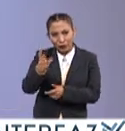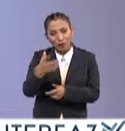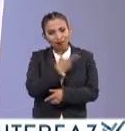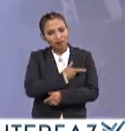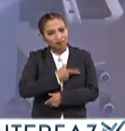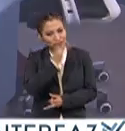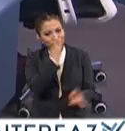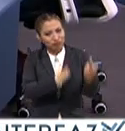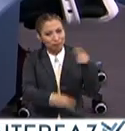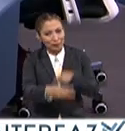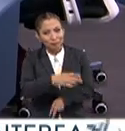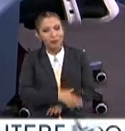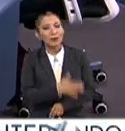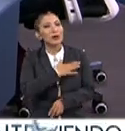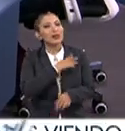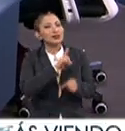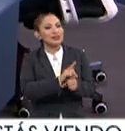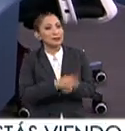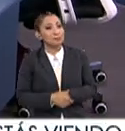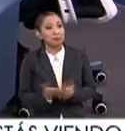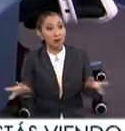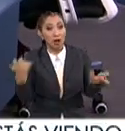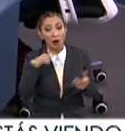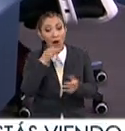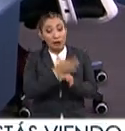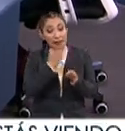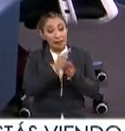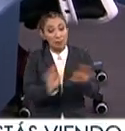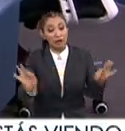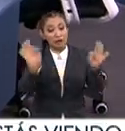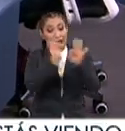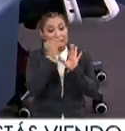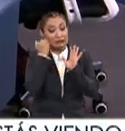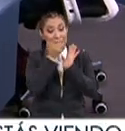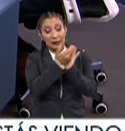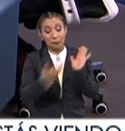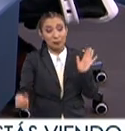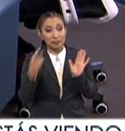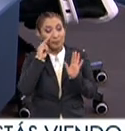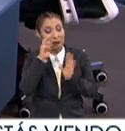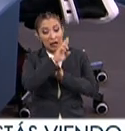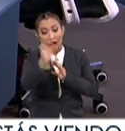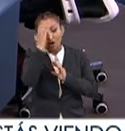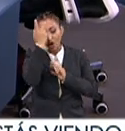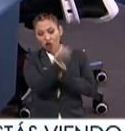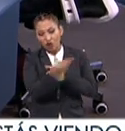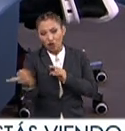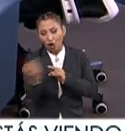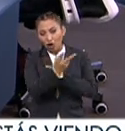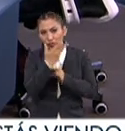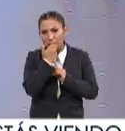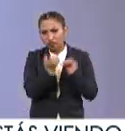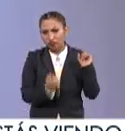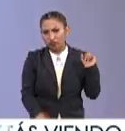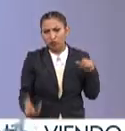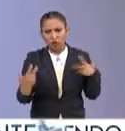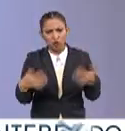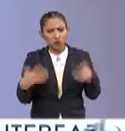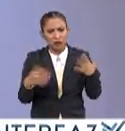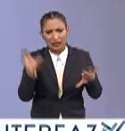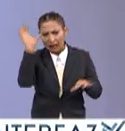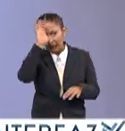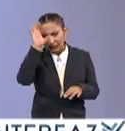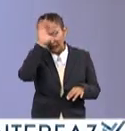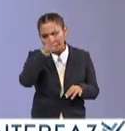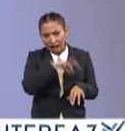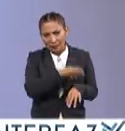Un placer tenerlo. Muy buenos días, en un Omar. momento tan coyuntural, Sí. en un momento donde precisamente se reconoce a estos pues grandes personalidades de la